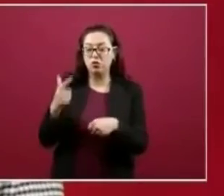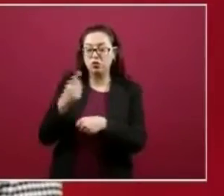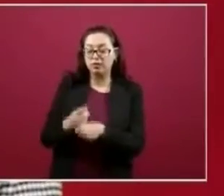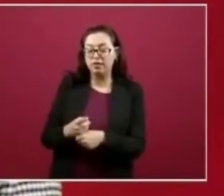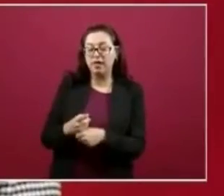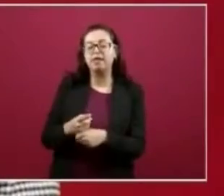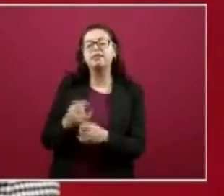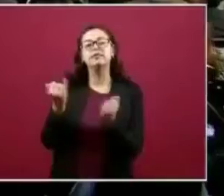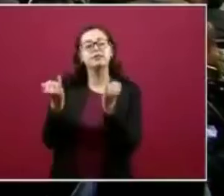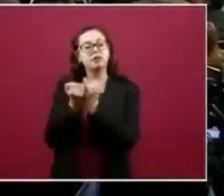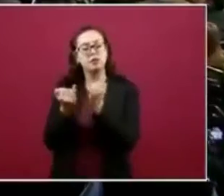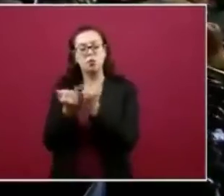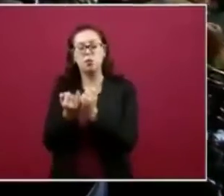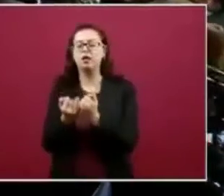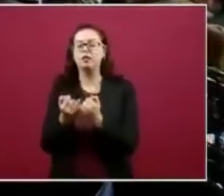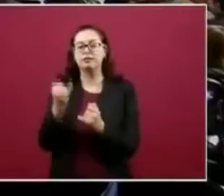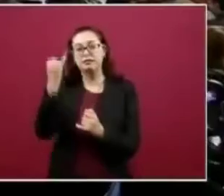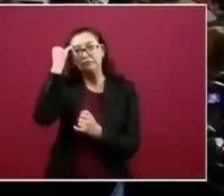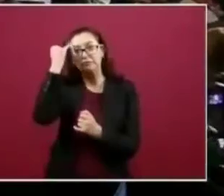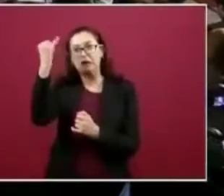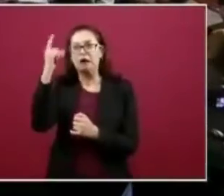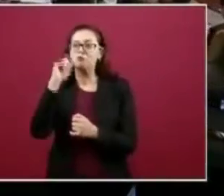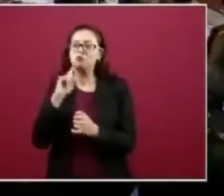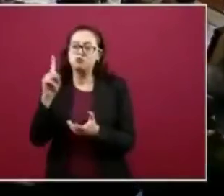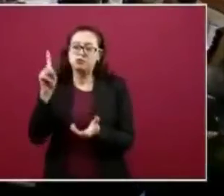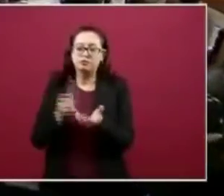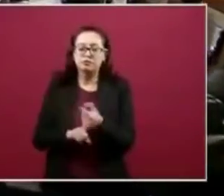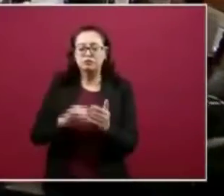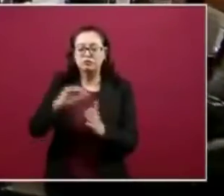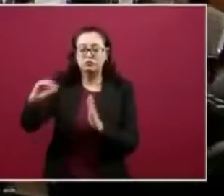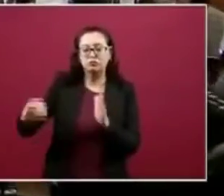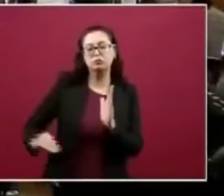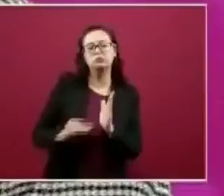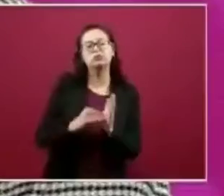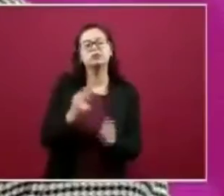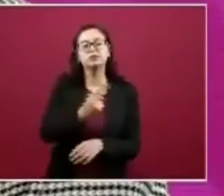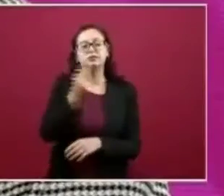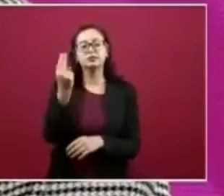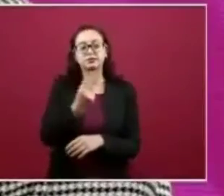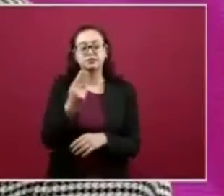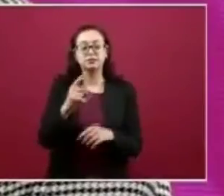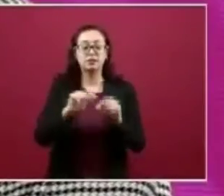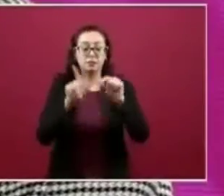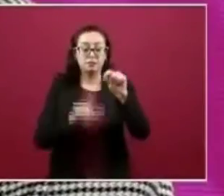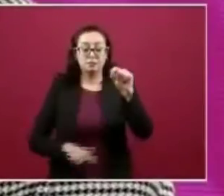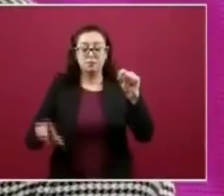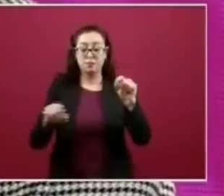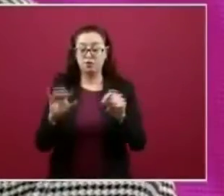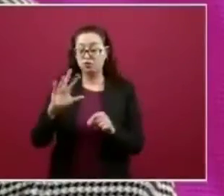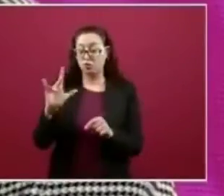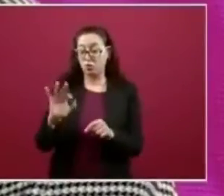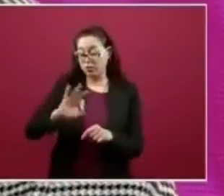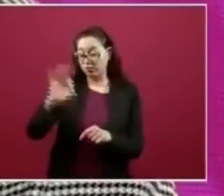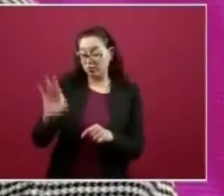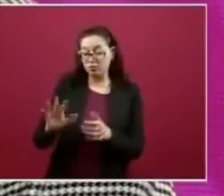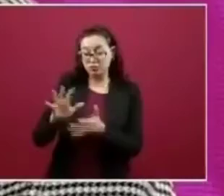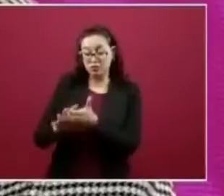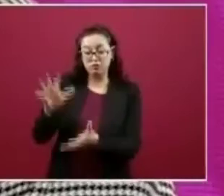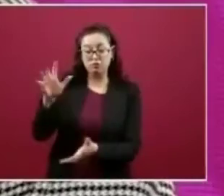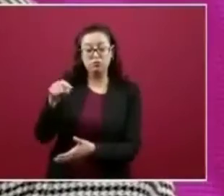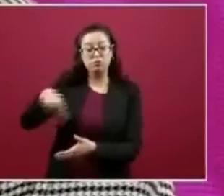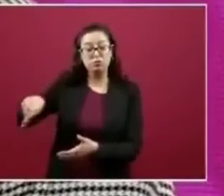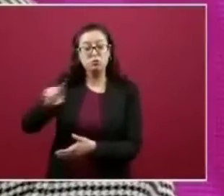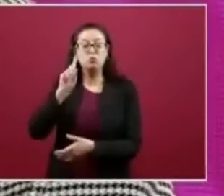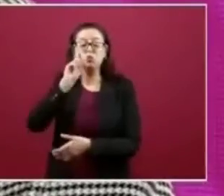solo incorporando esta visión podremos entender lo que necesita más de la mitad de la población de nuestro país. No basta